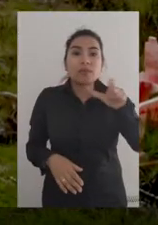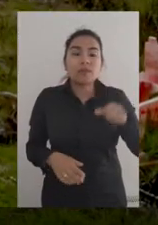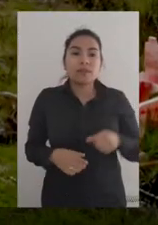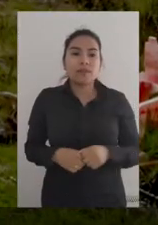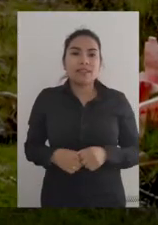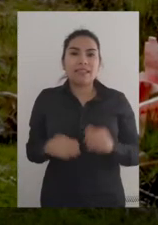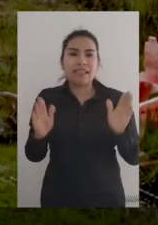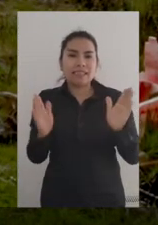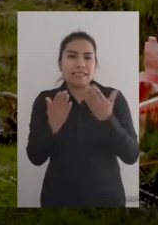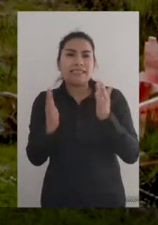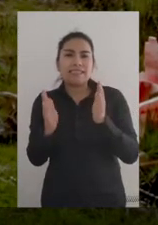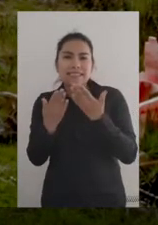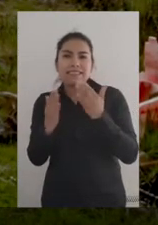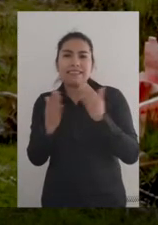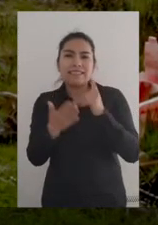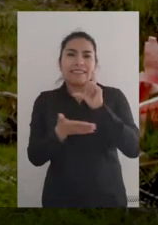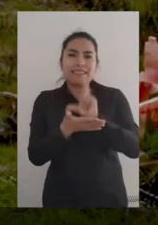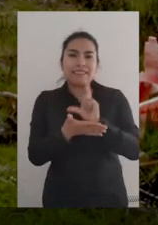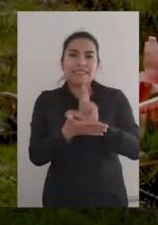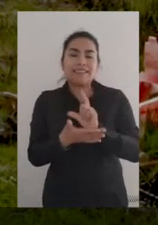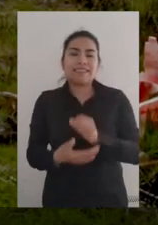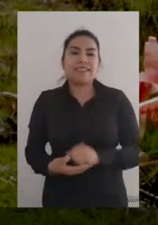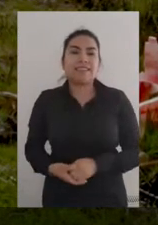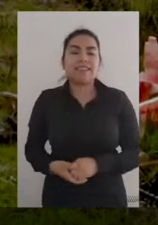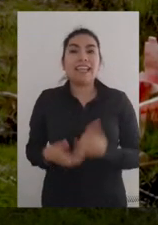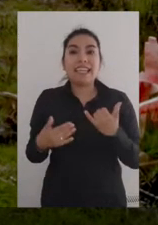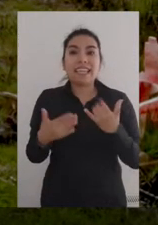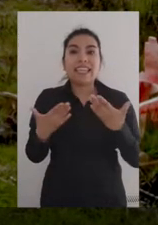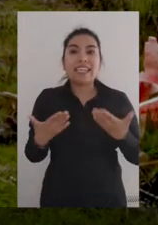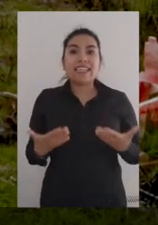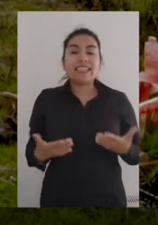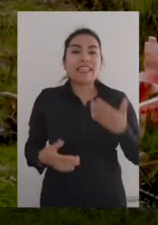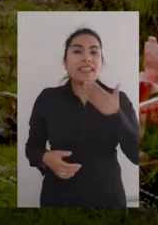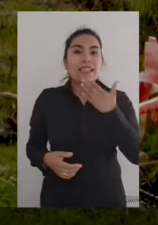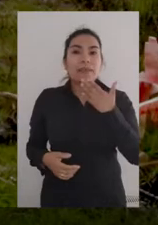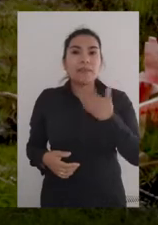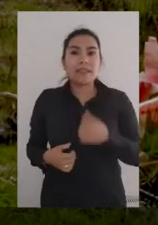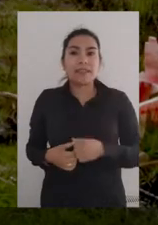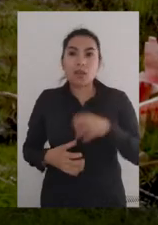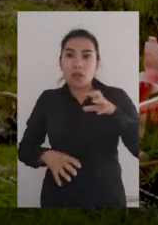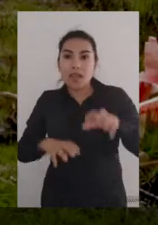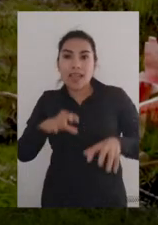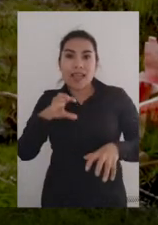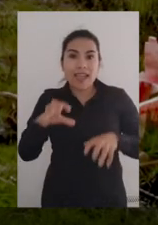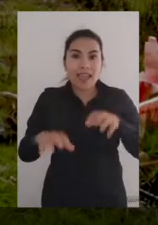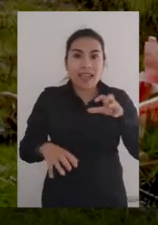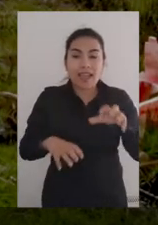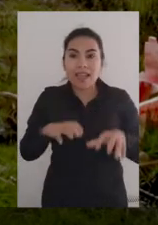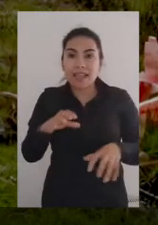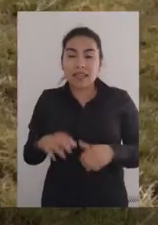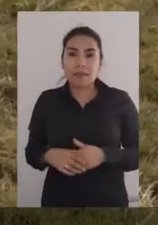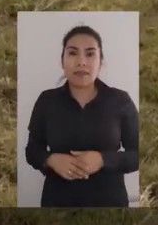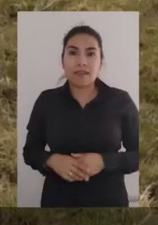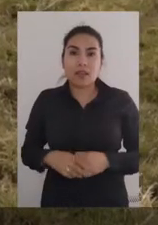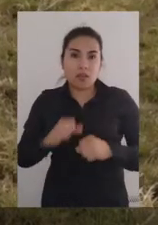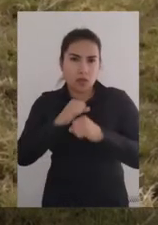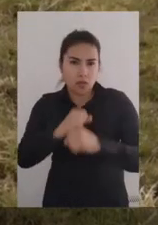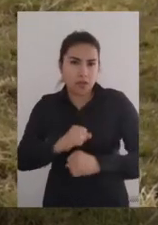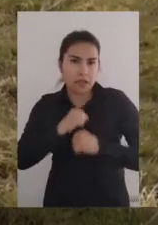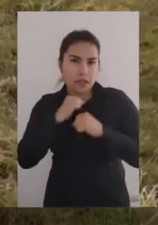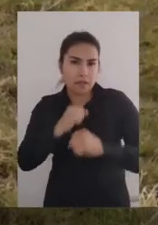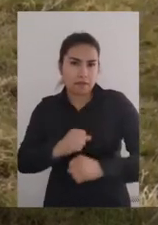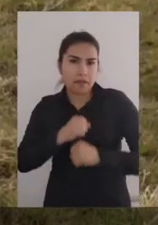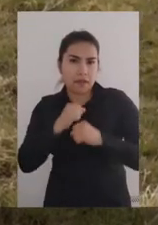cerrando lugares y están también los animales por la sal y los caballos